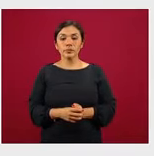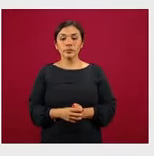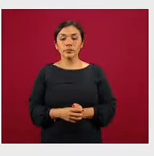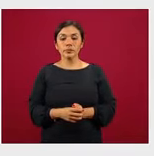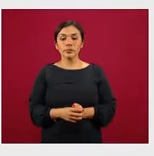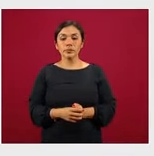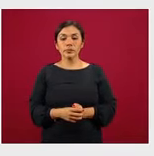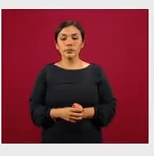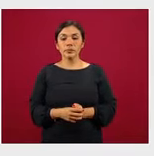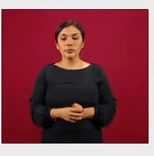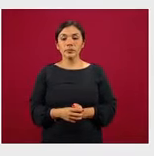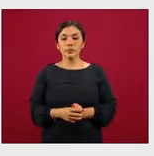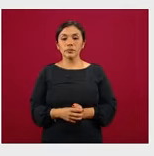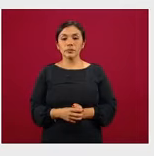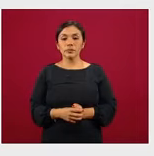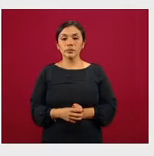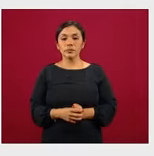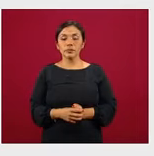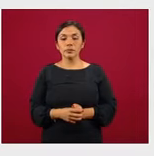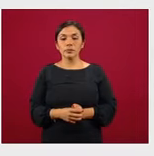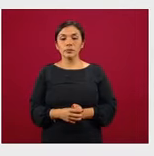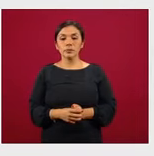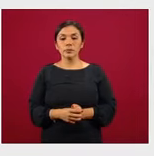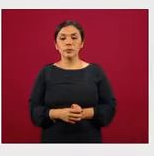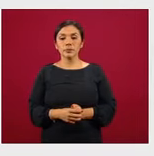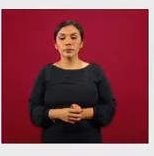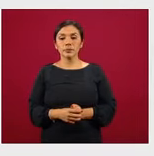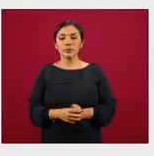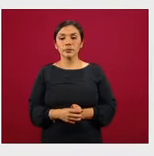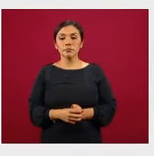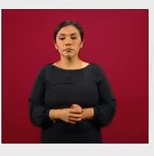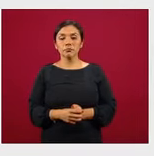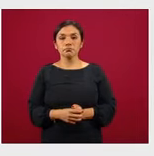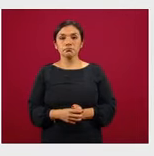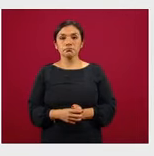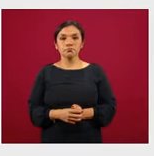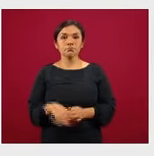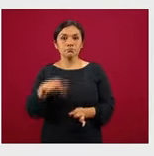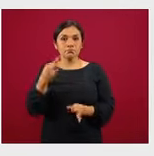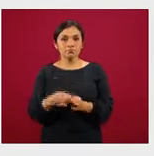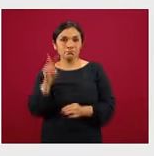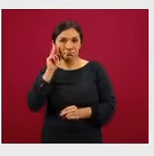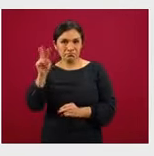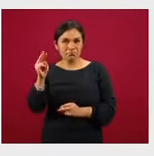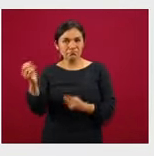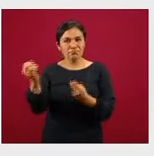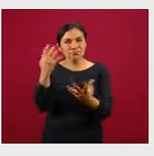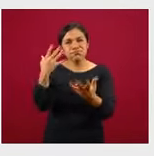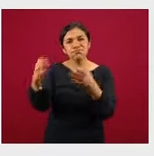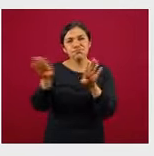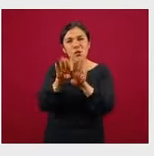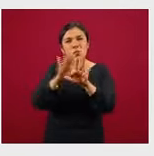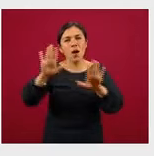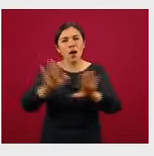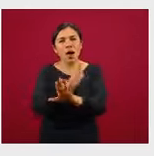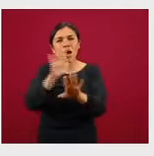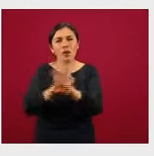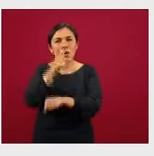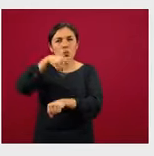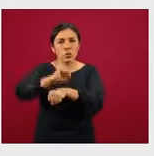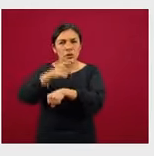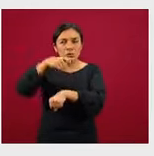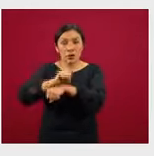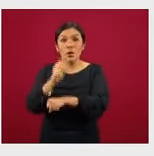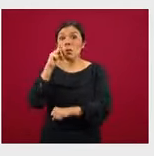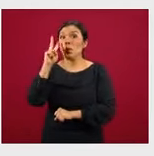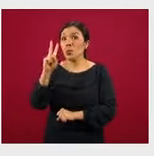y 25 y 26 y 27. ¿Sí? Ojo